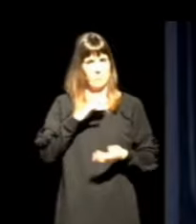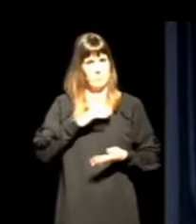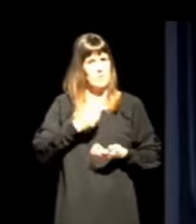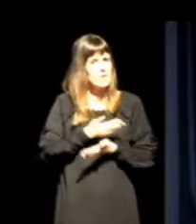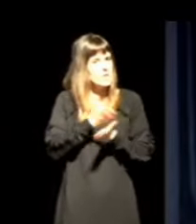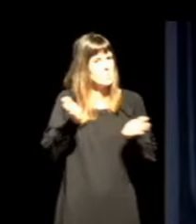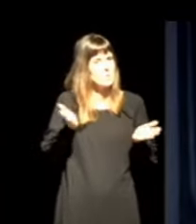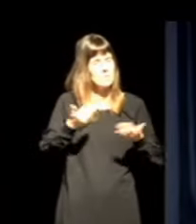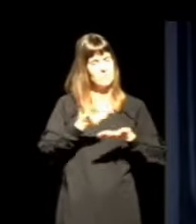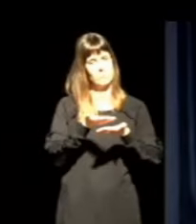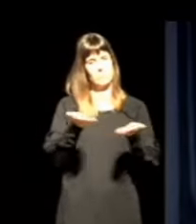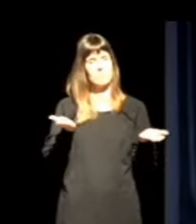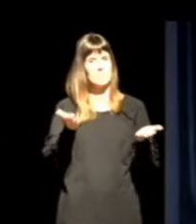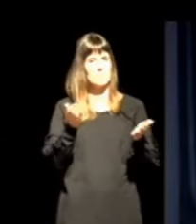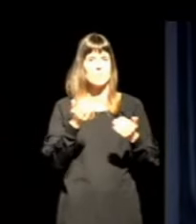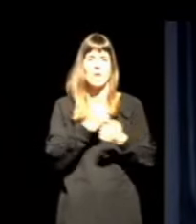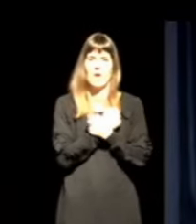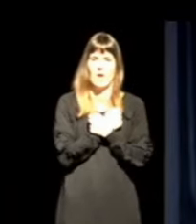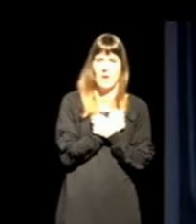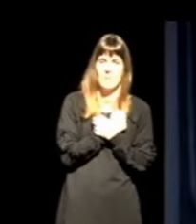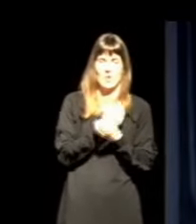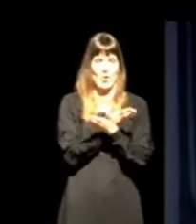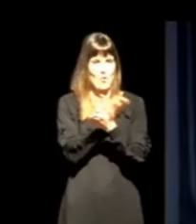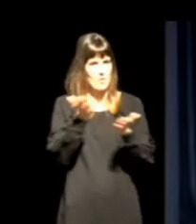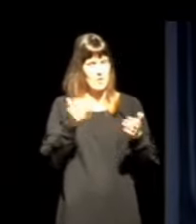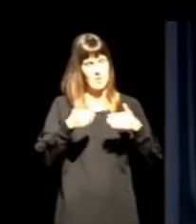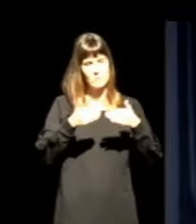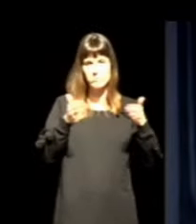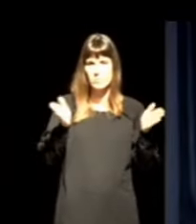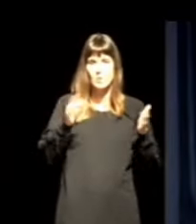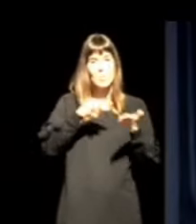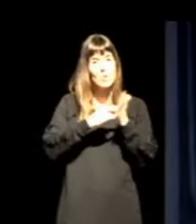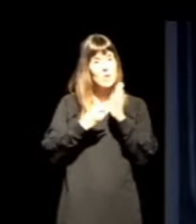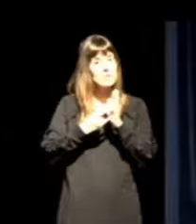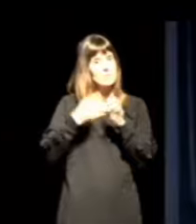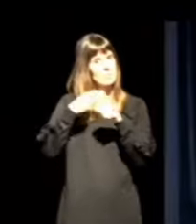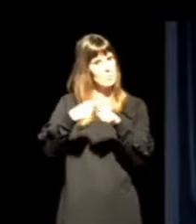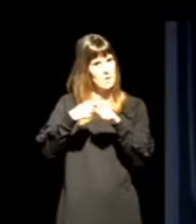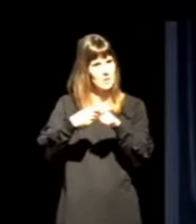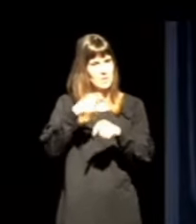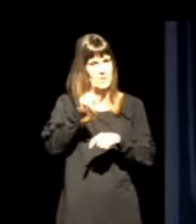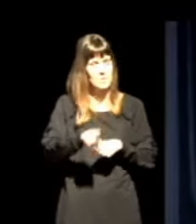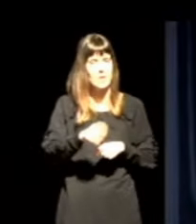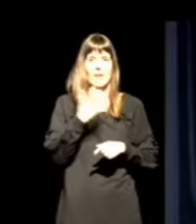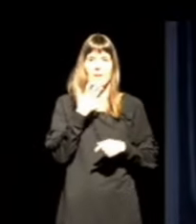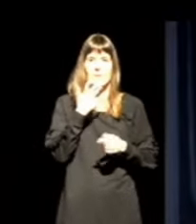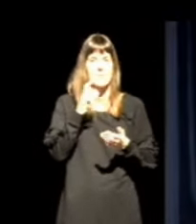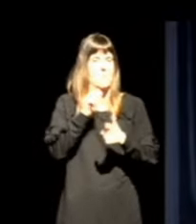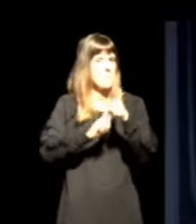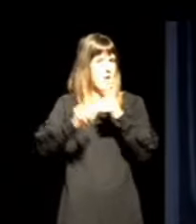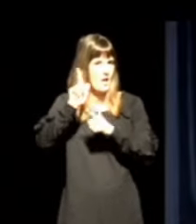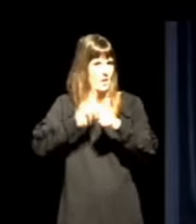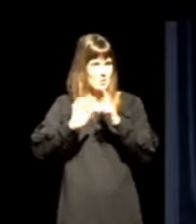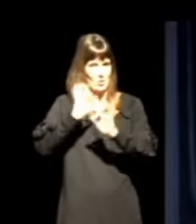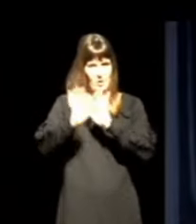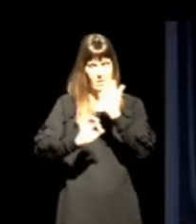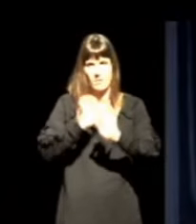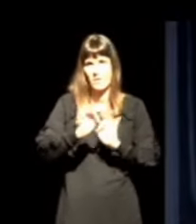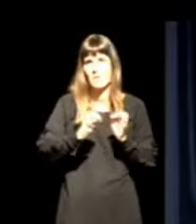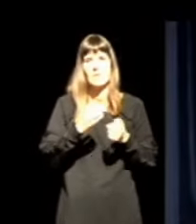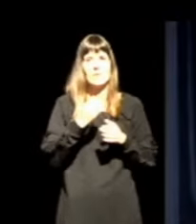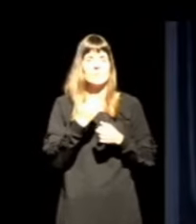amorosa, amistosa, la confianza, tener proyectos compartidos, por ejemplo, hacer viajes, hacer